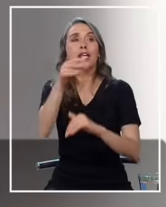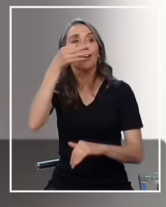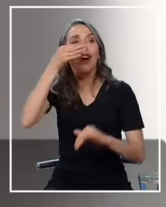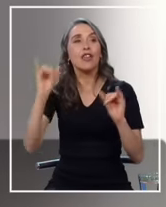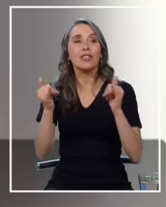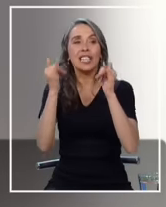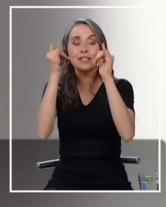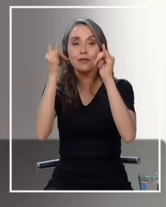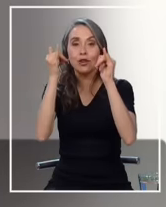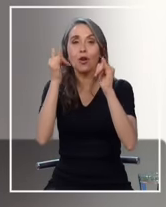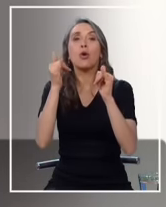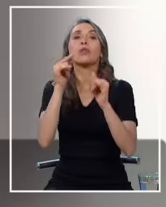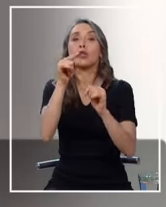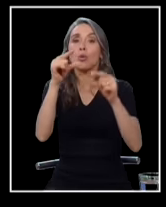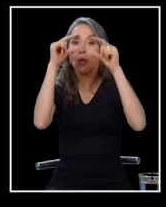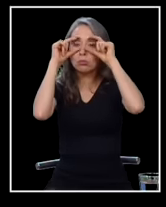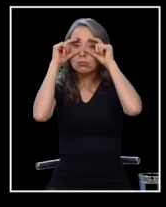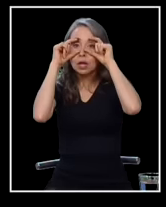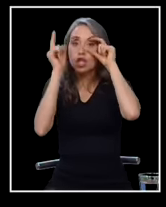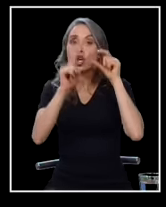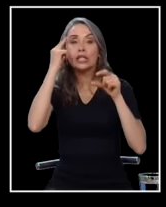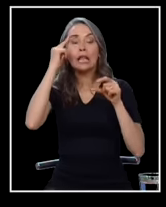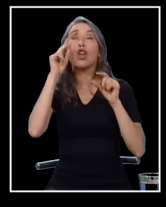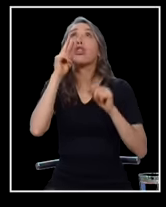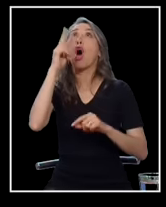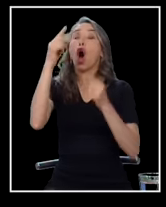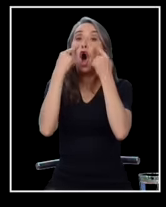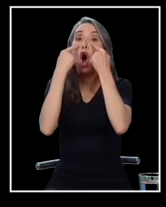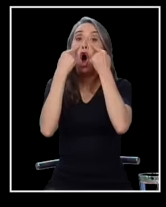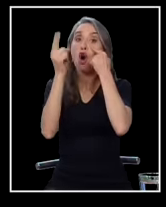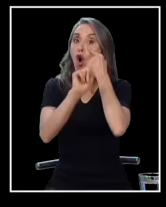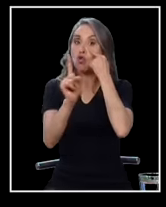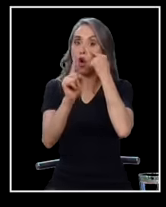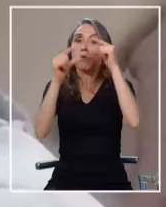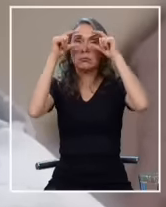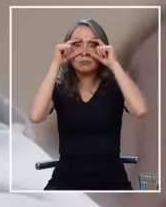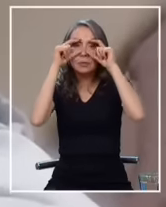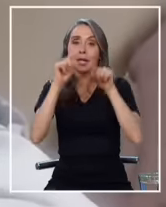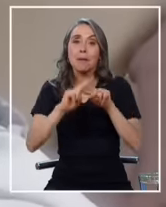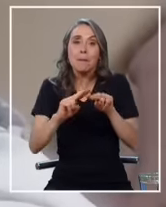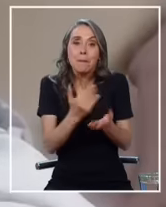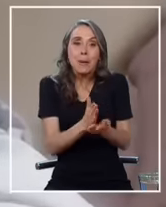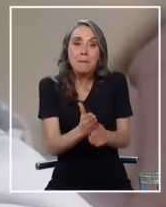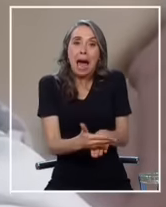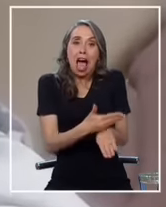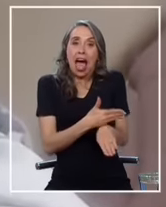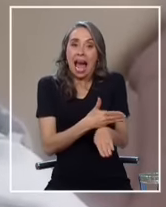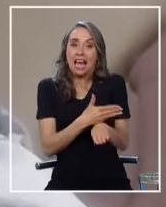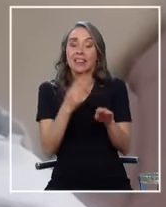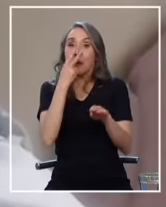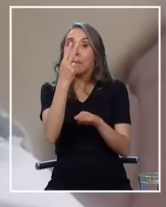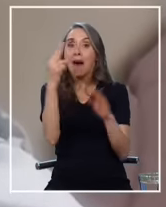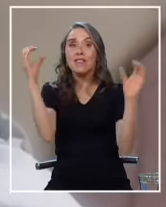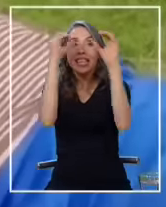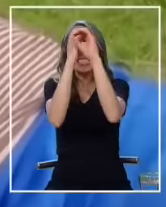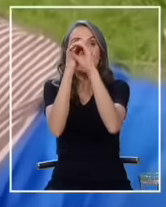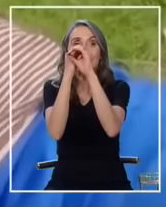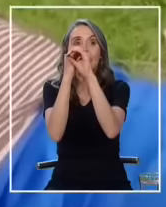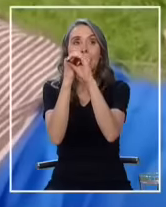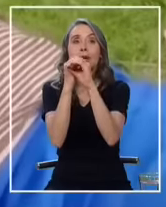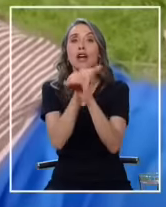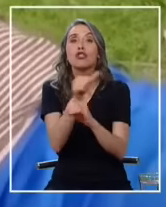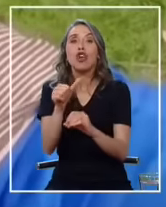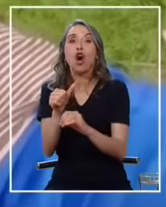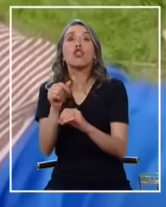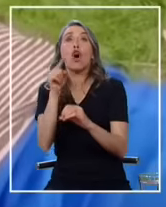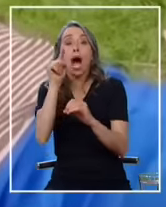play it safe. Don't be silly. Pero también hay quienes no solo se prepararon para este eclipse, sino que persiguen todos los